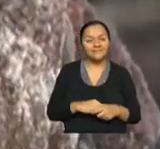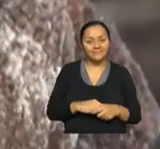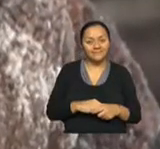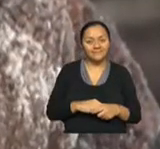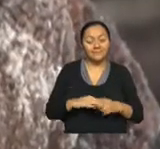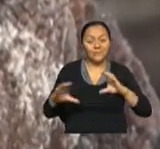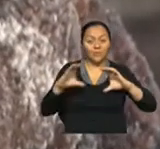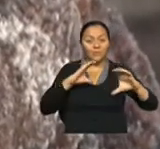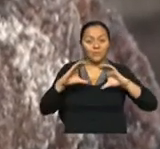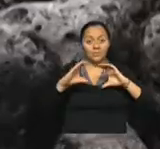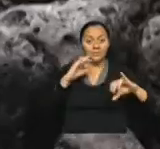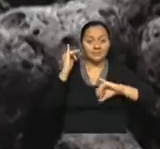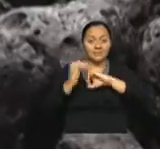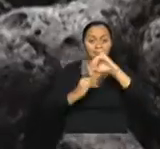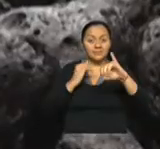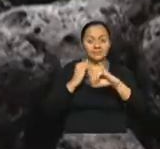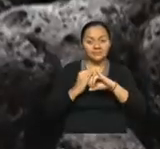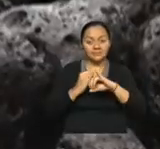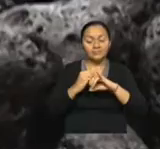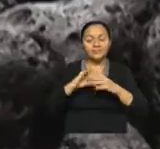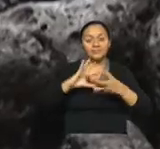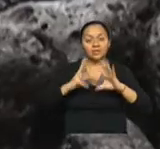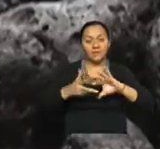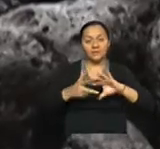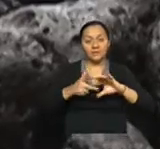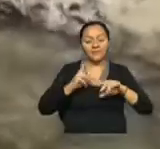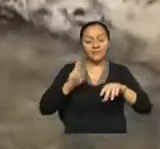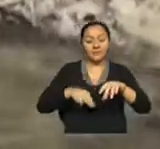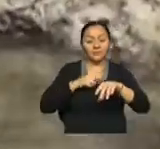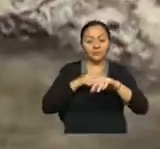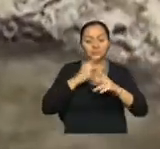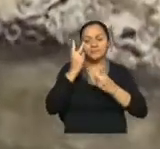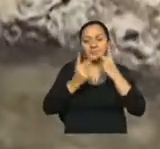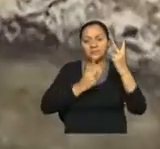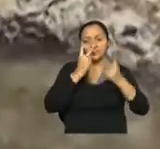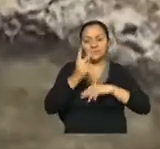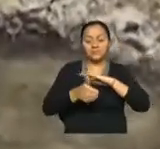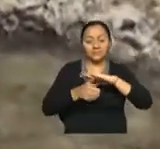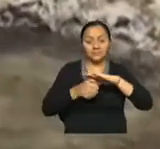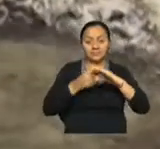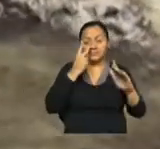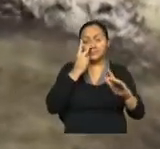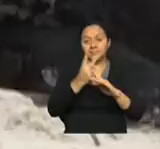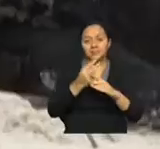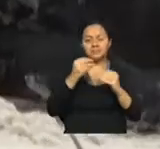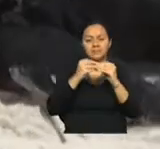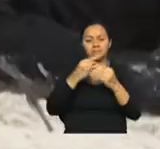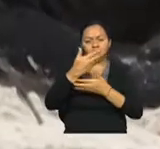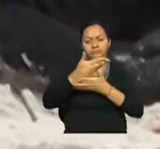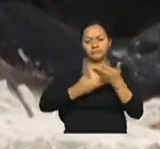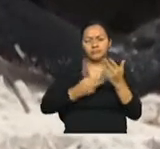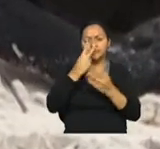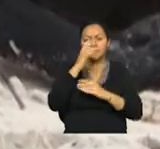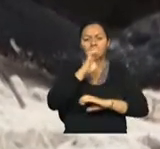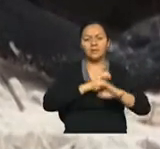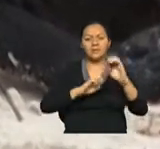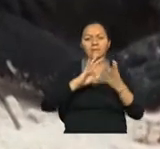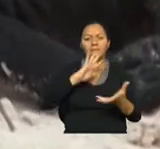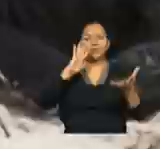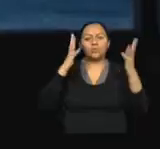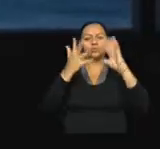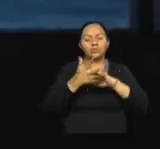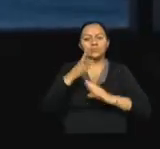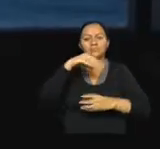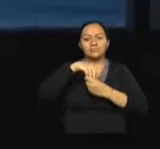Medios de comunicación internacionales como National Geographic visitaron el archipiélago para realizar documentales sobre la evolución de las